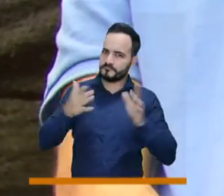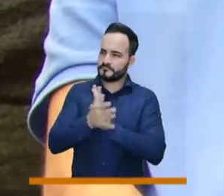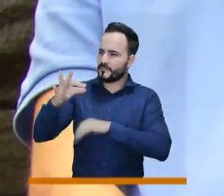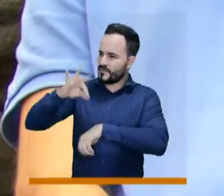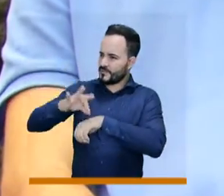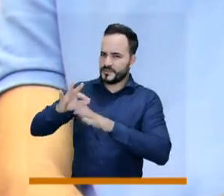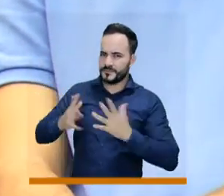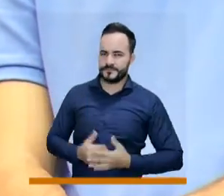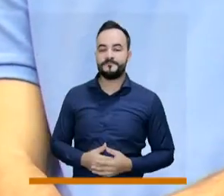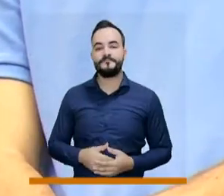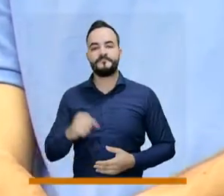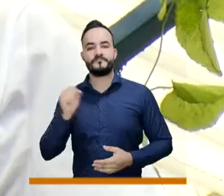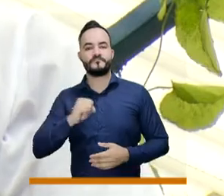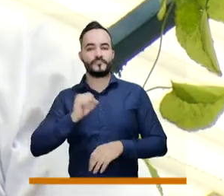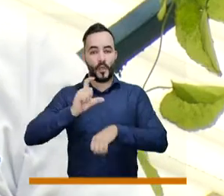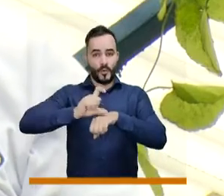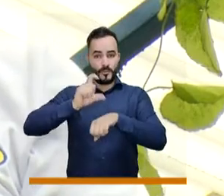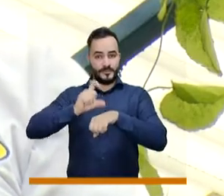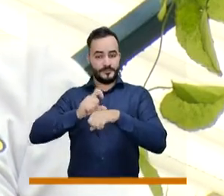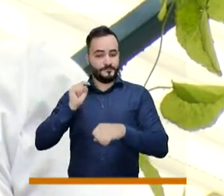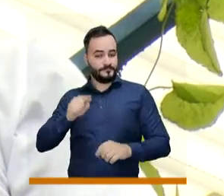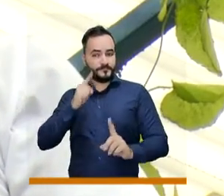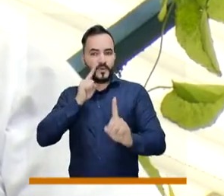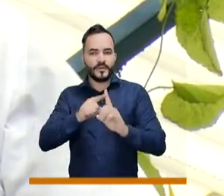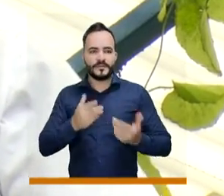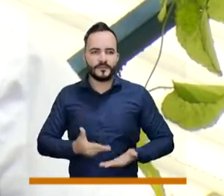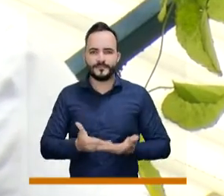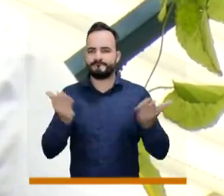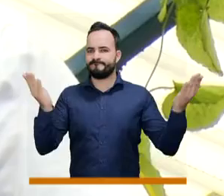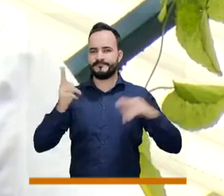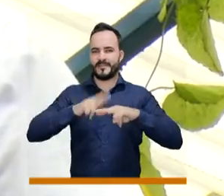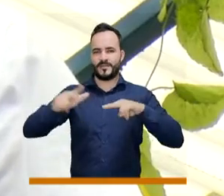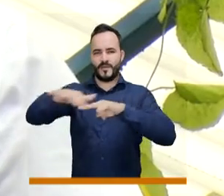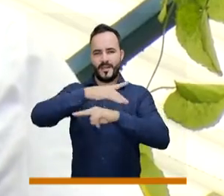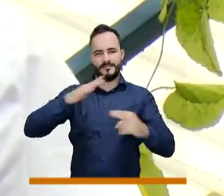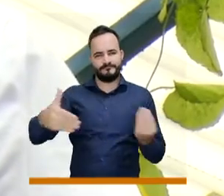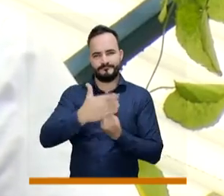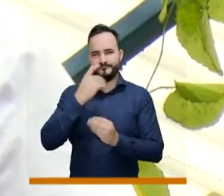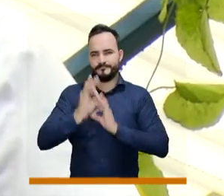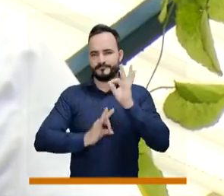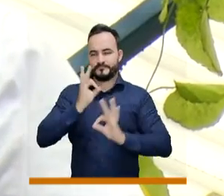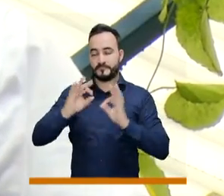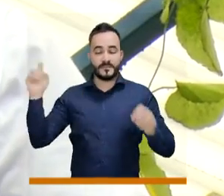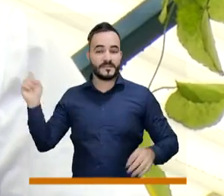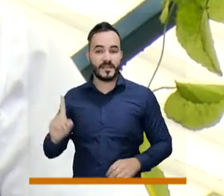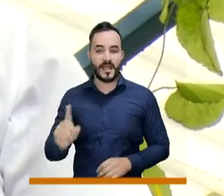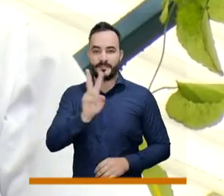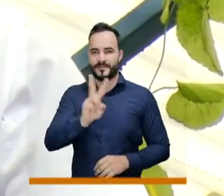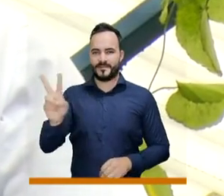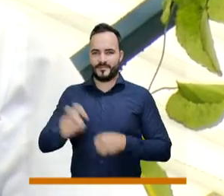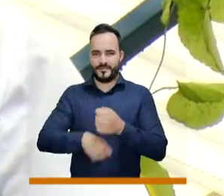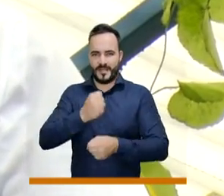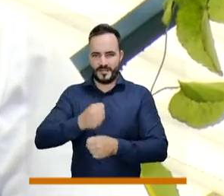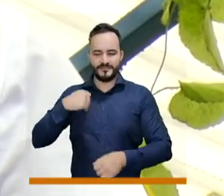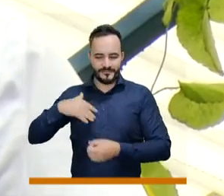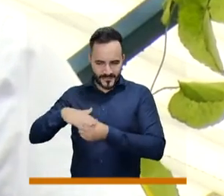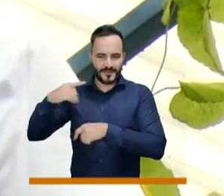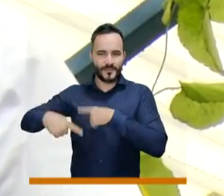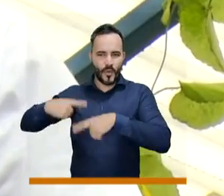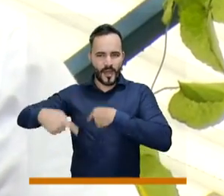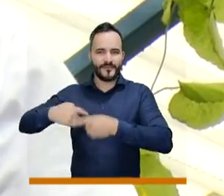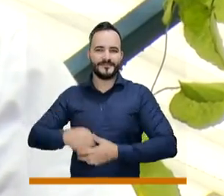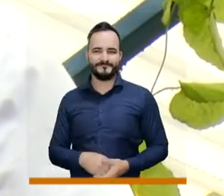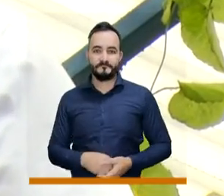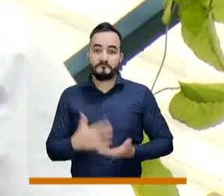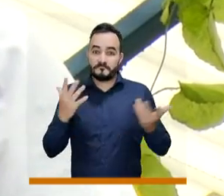televidentes acerca de esta fundación. Corserva es una corporación al servicio del beneficio ambiental. Llevamos 22 años aquí en el